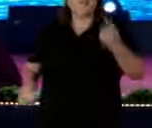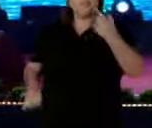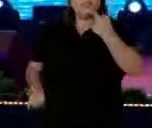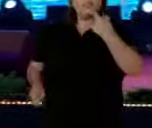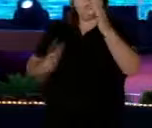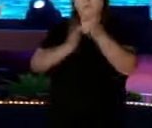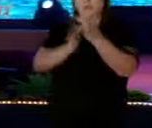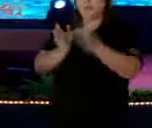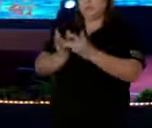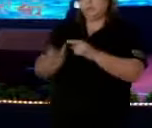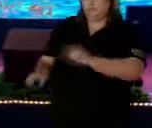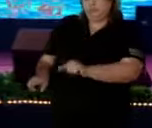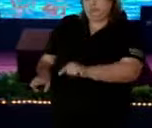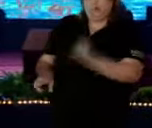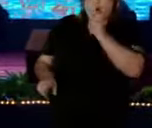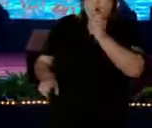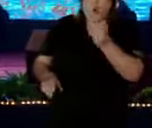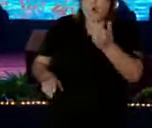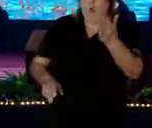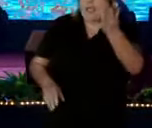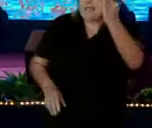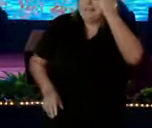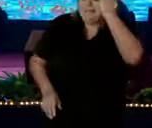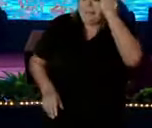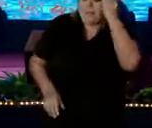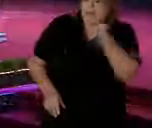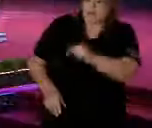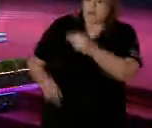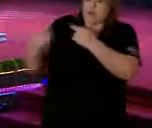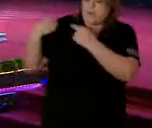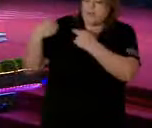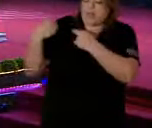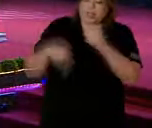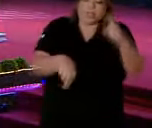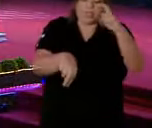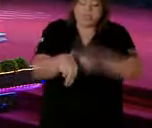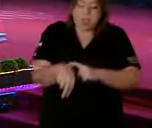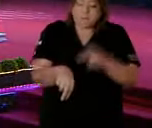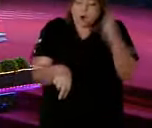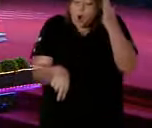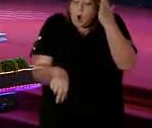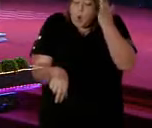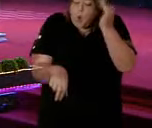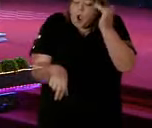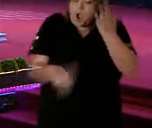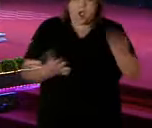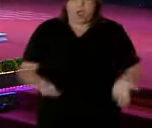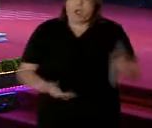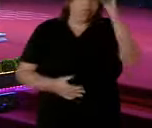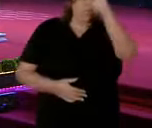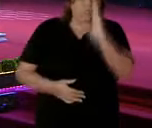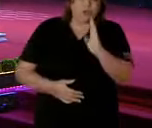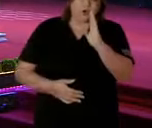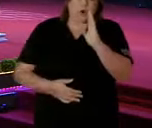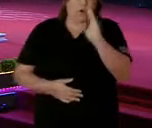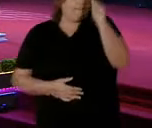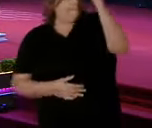no os toca a vosotros saber los tiempos, las sazones que el Padre puso en su